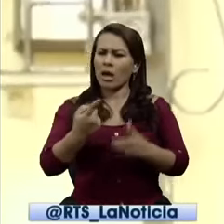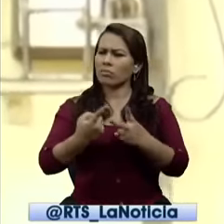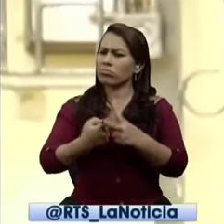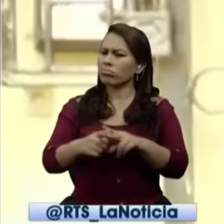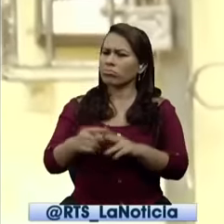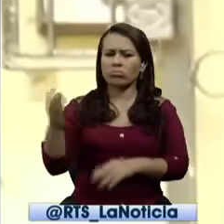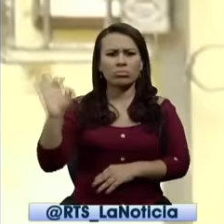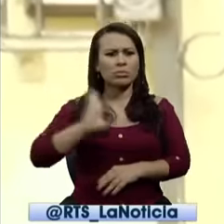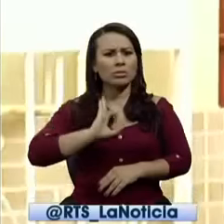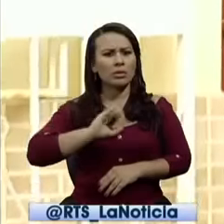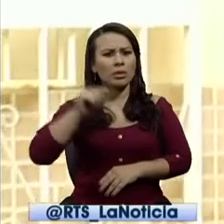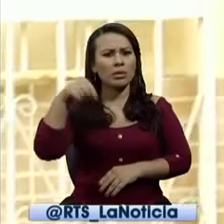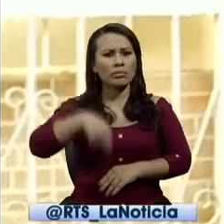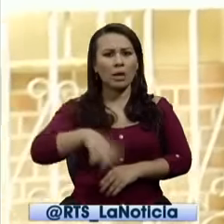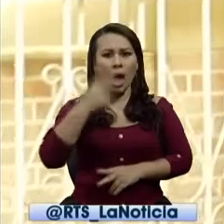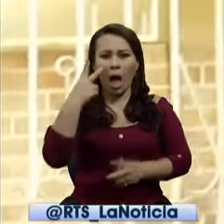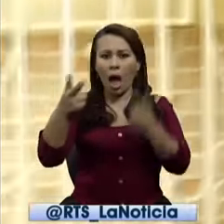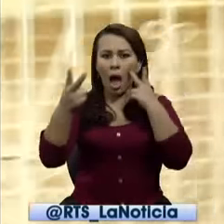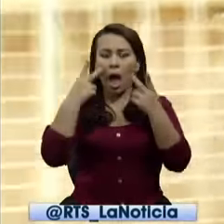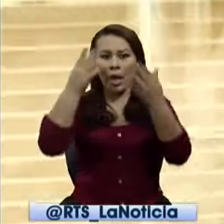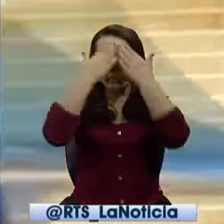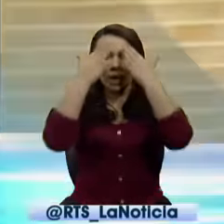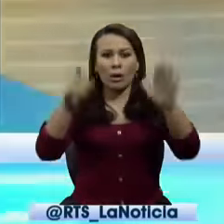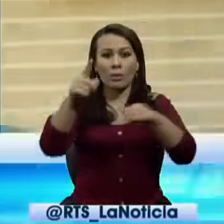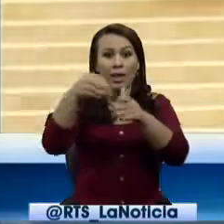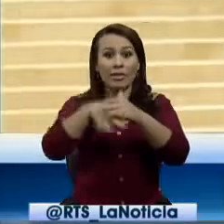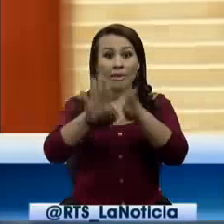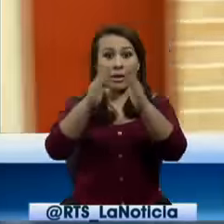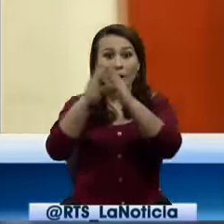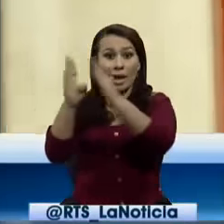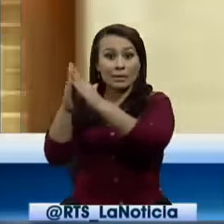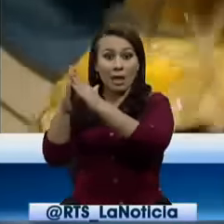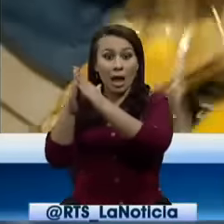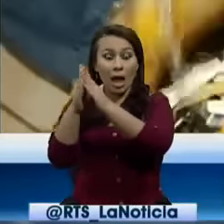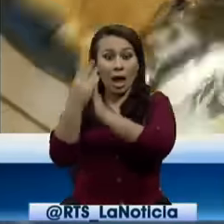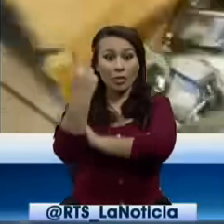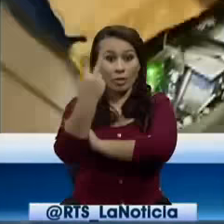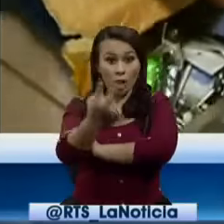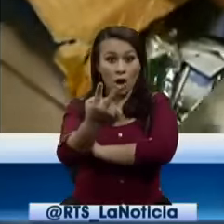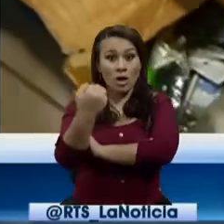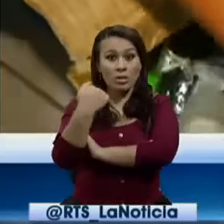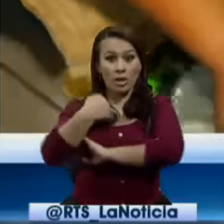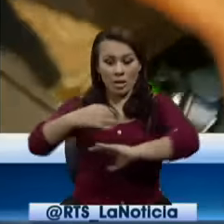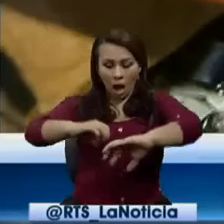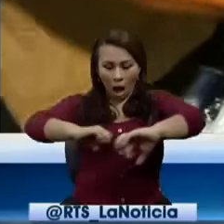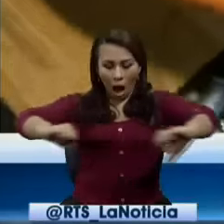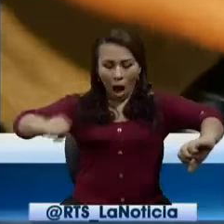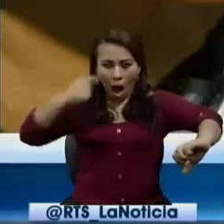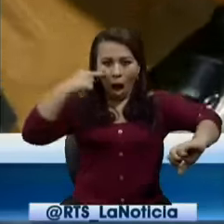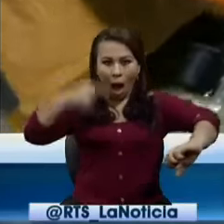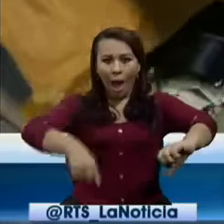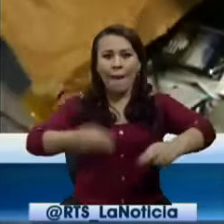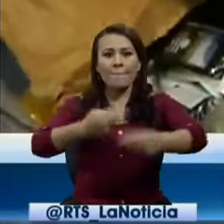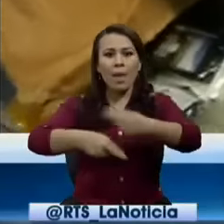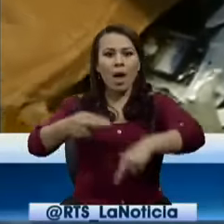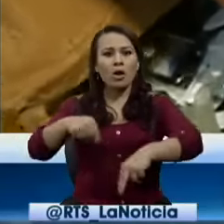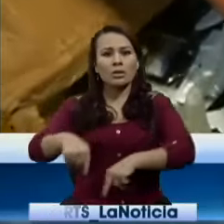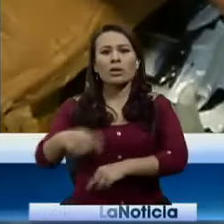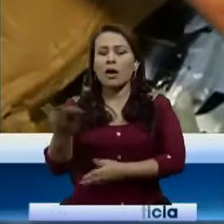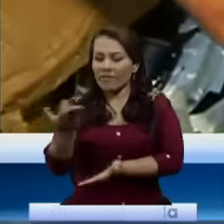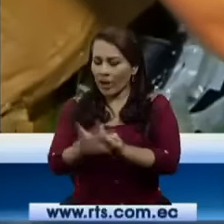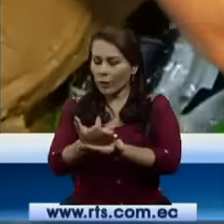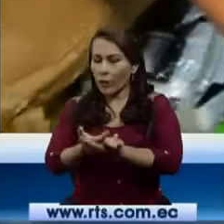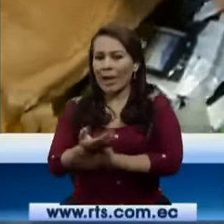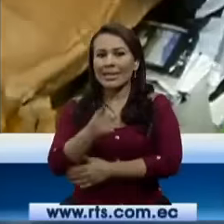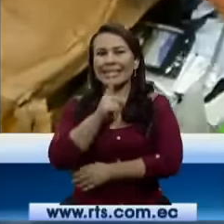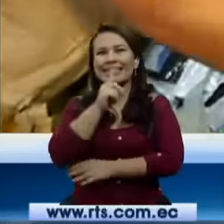antidelincuencia logrando descubrir que al interior de los dos domicilios se encontraba la mercadería tal y como se presumía